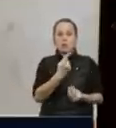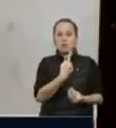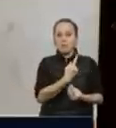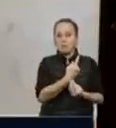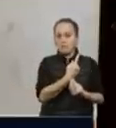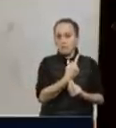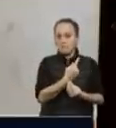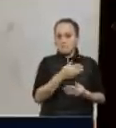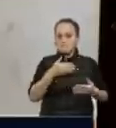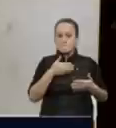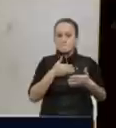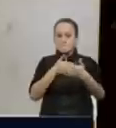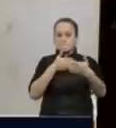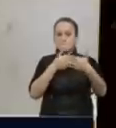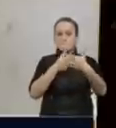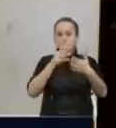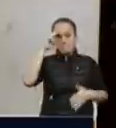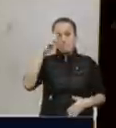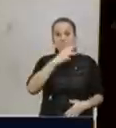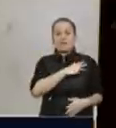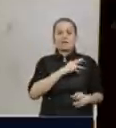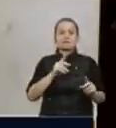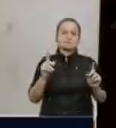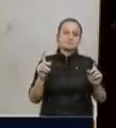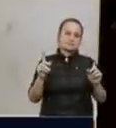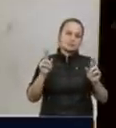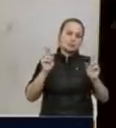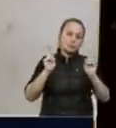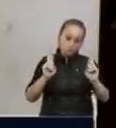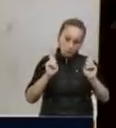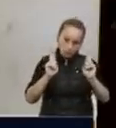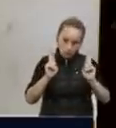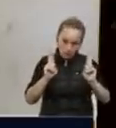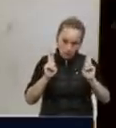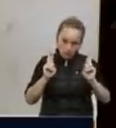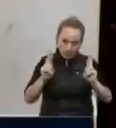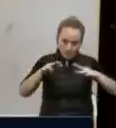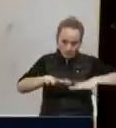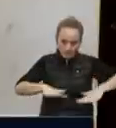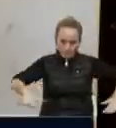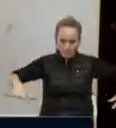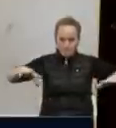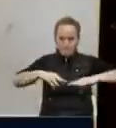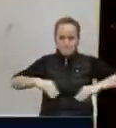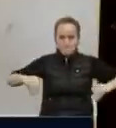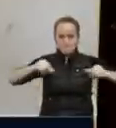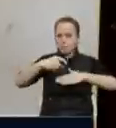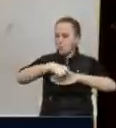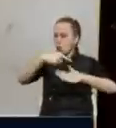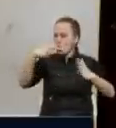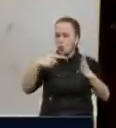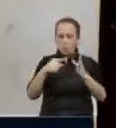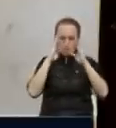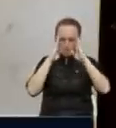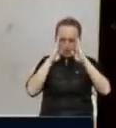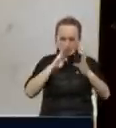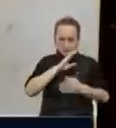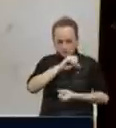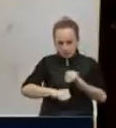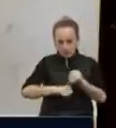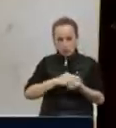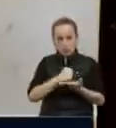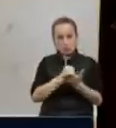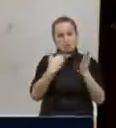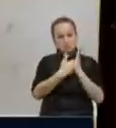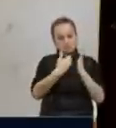militares y que aspiramos a que haya una cobertura total, porque esa es también la